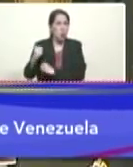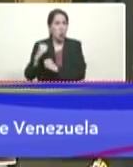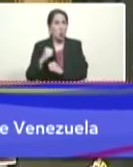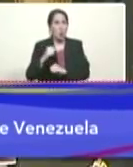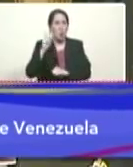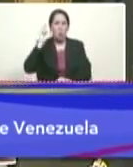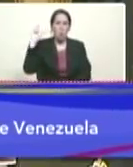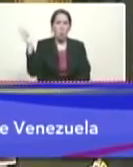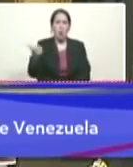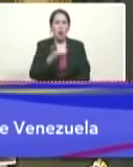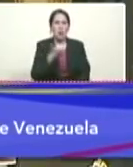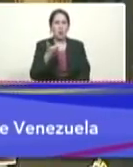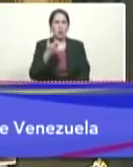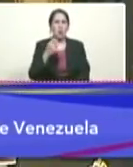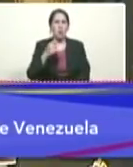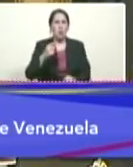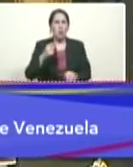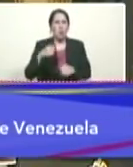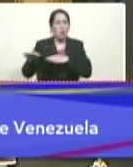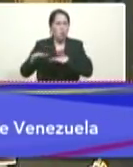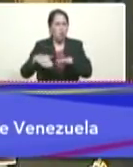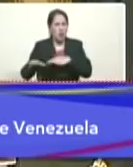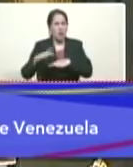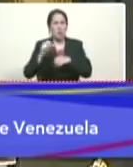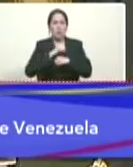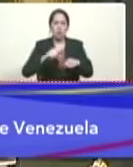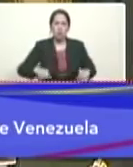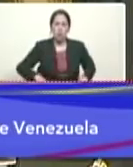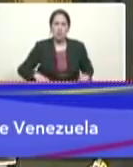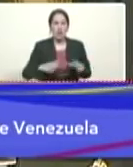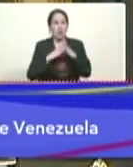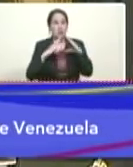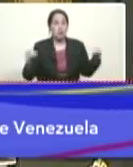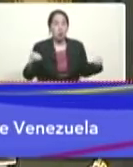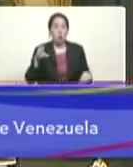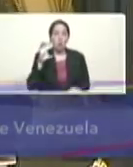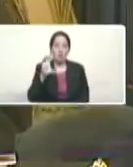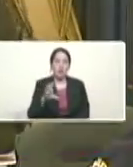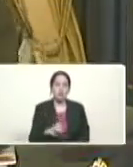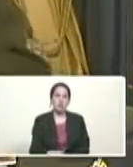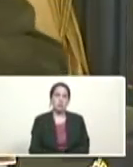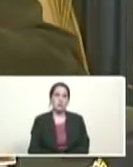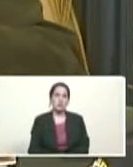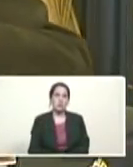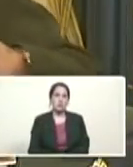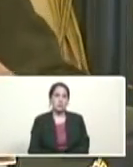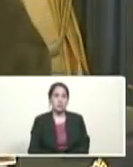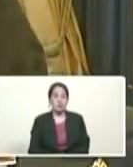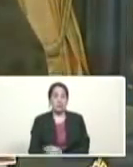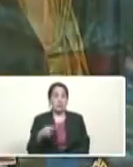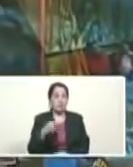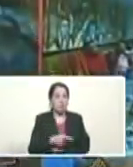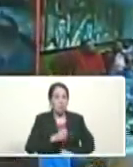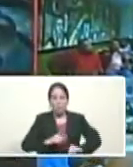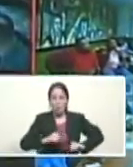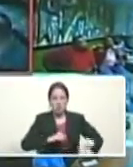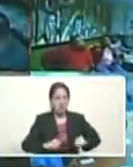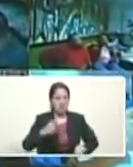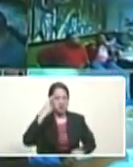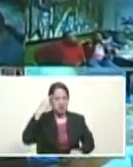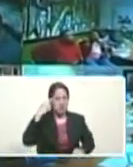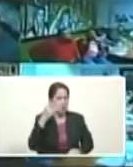cojedes portuguesa todo el país deben tener su movimiento